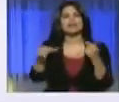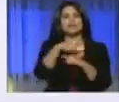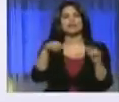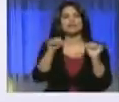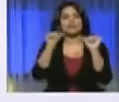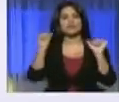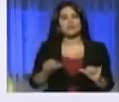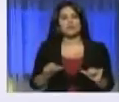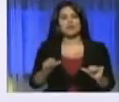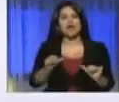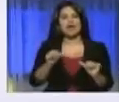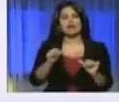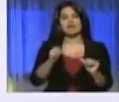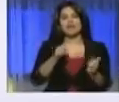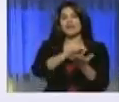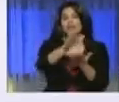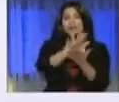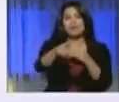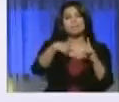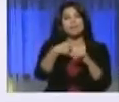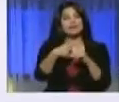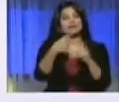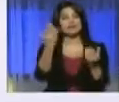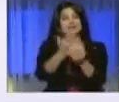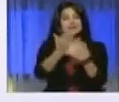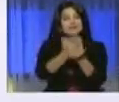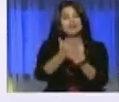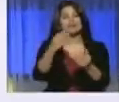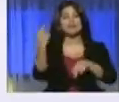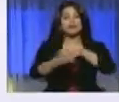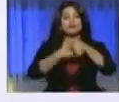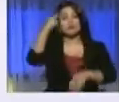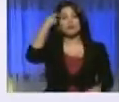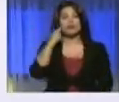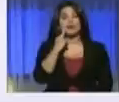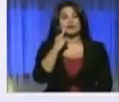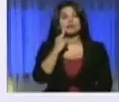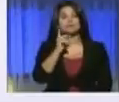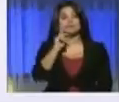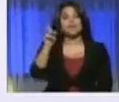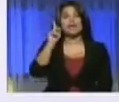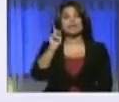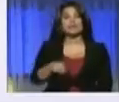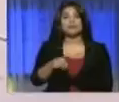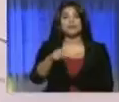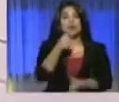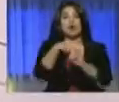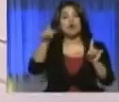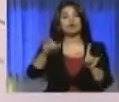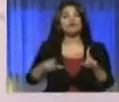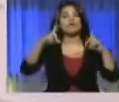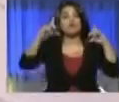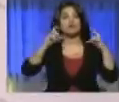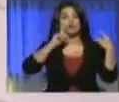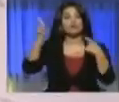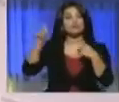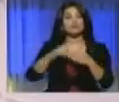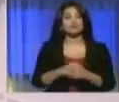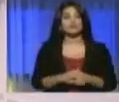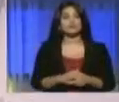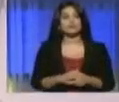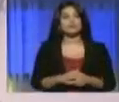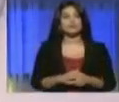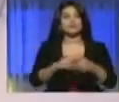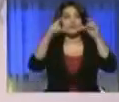de editoriales e imprentas de la Revolución Bolivariana. Miren, aquí está con Abel Santa María y